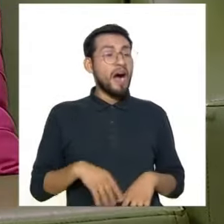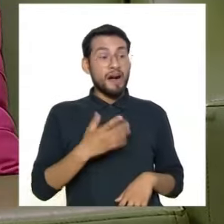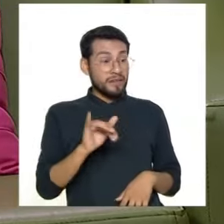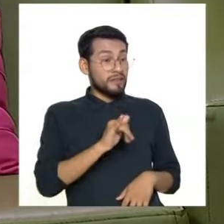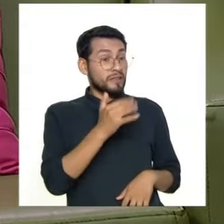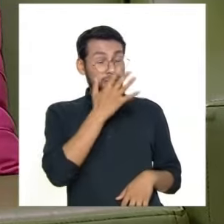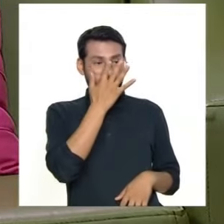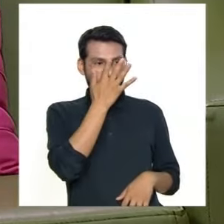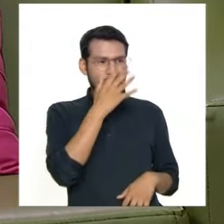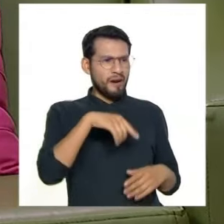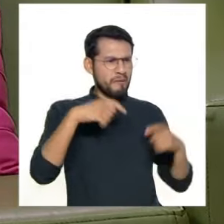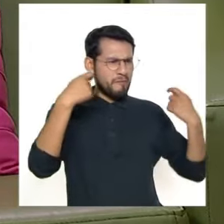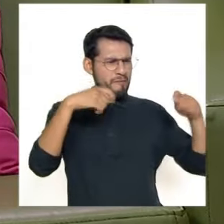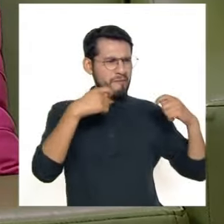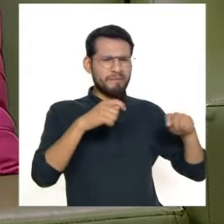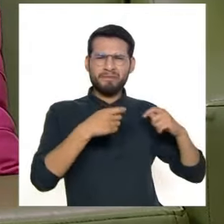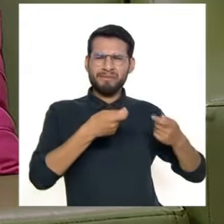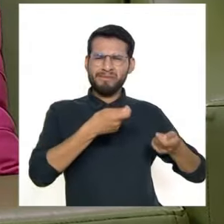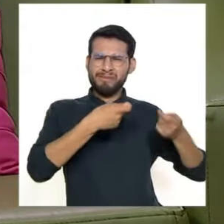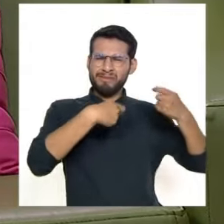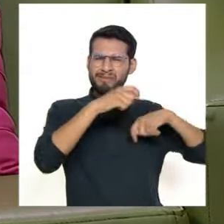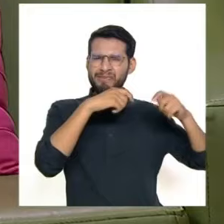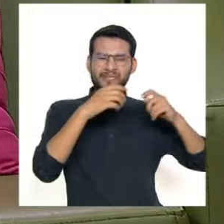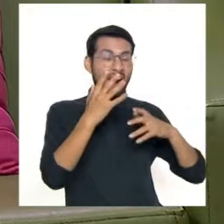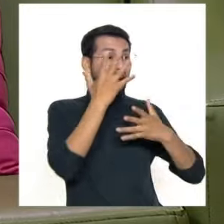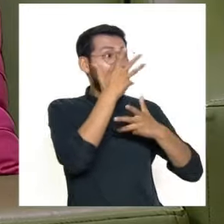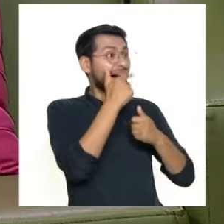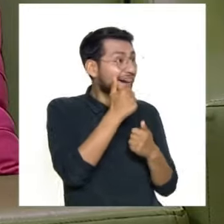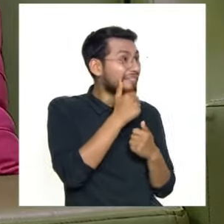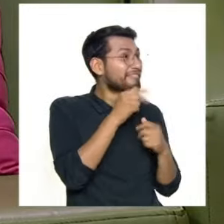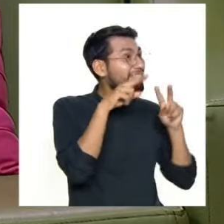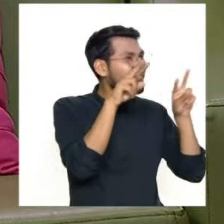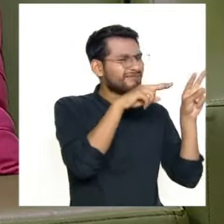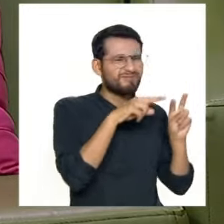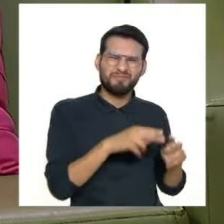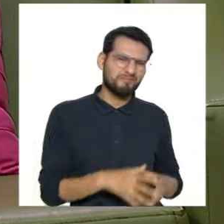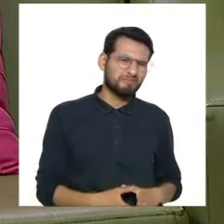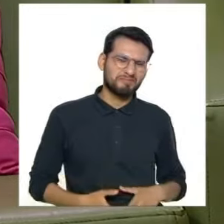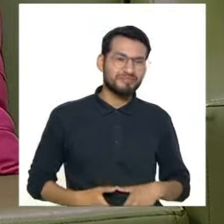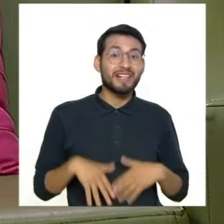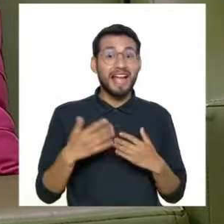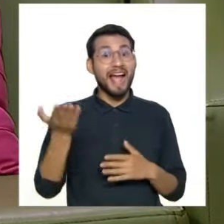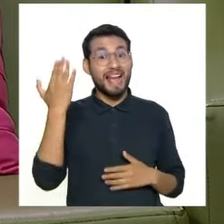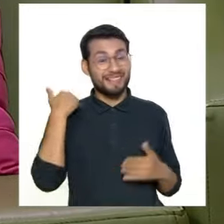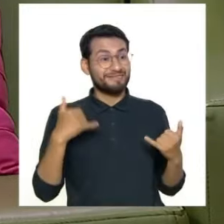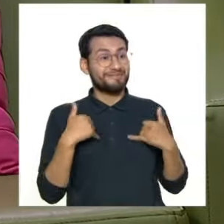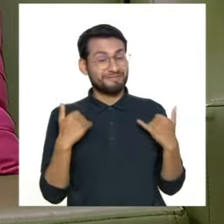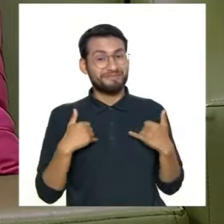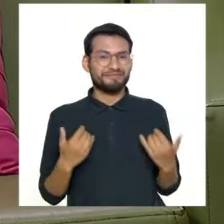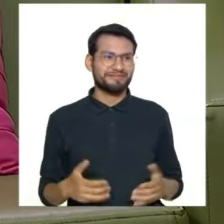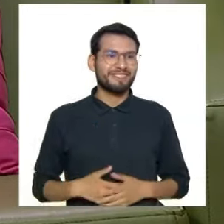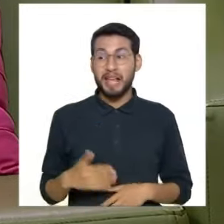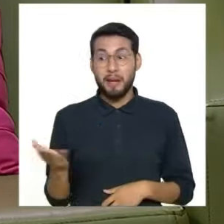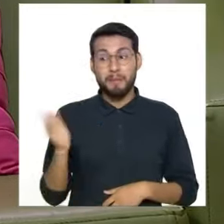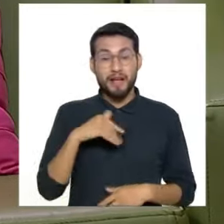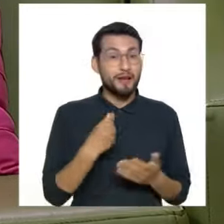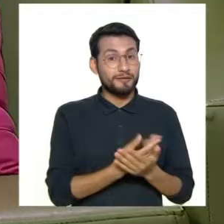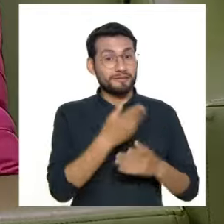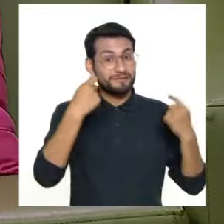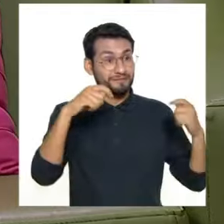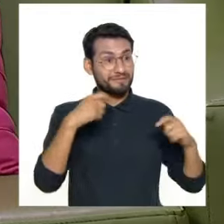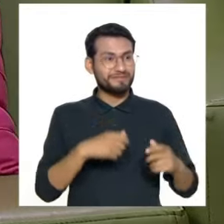y también las experiencias en la tienda cada vez han perdido su Encanto yo creo que cuando todos éramos mucho más jóvenes y decían vamos a comprar una